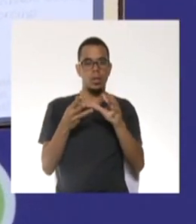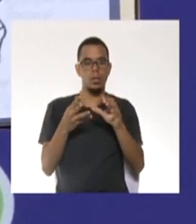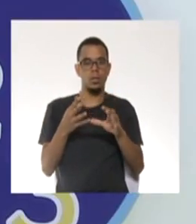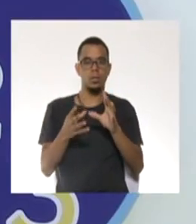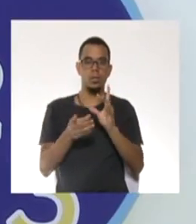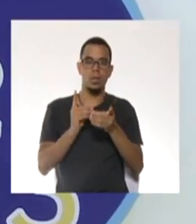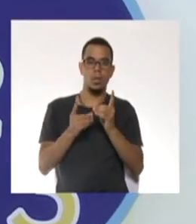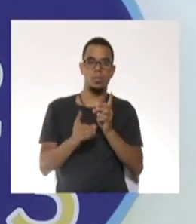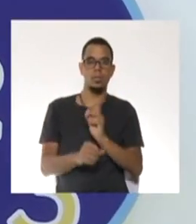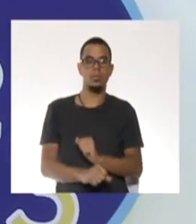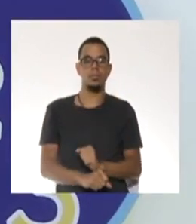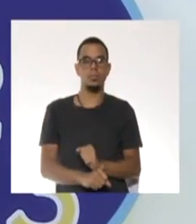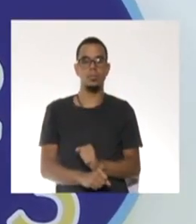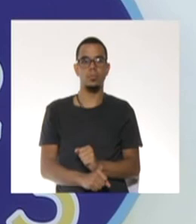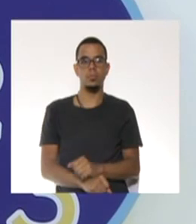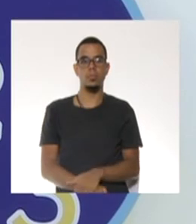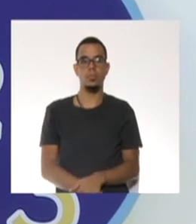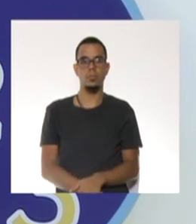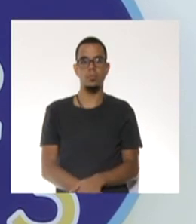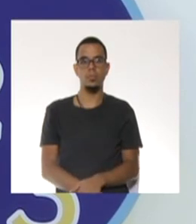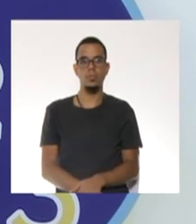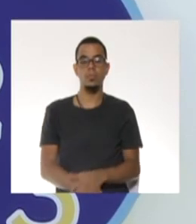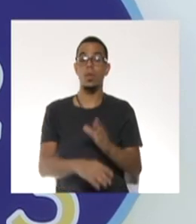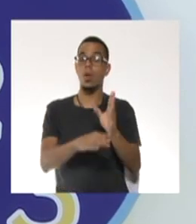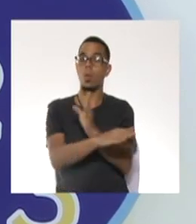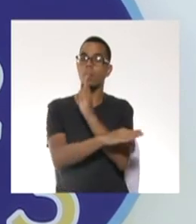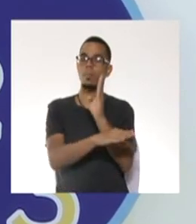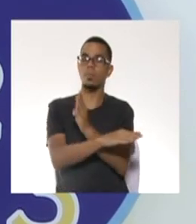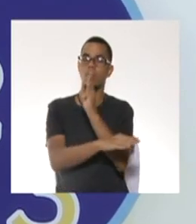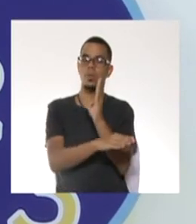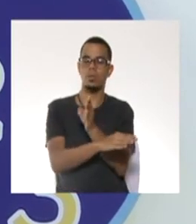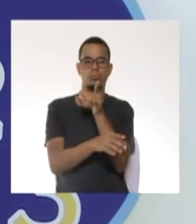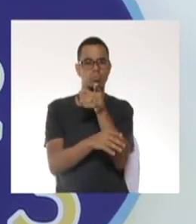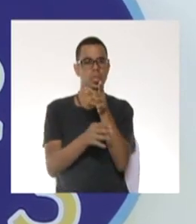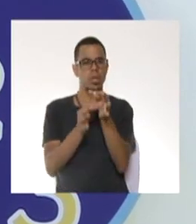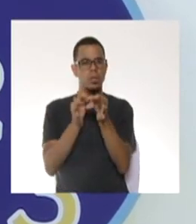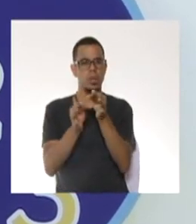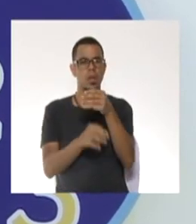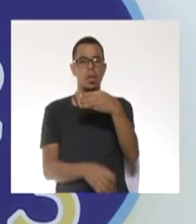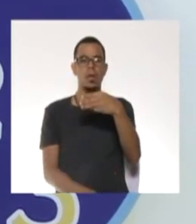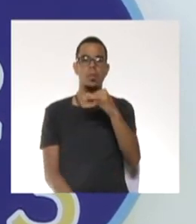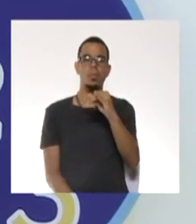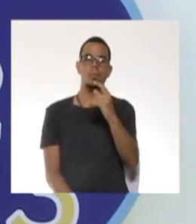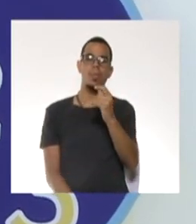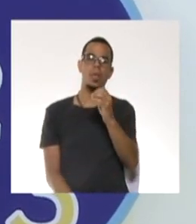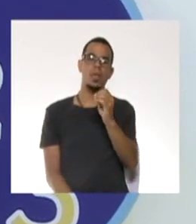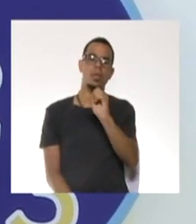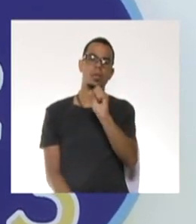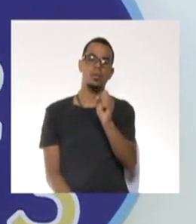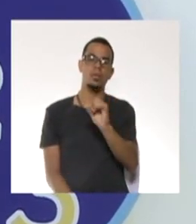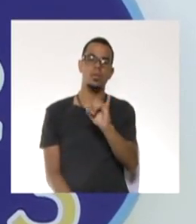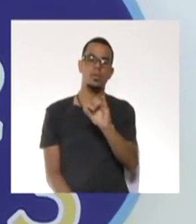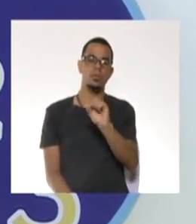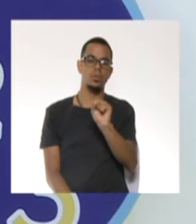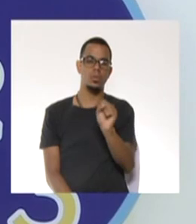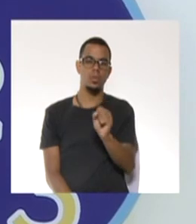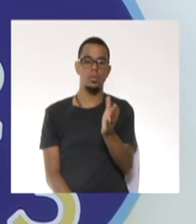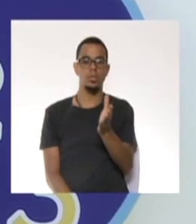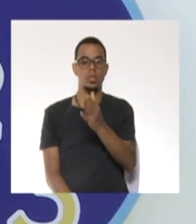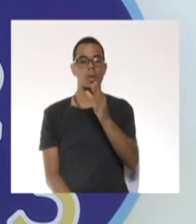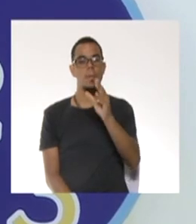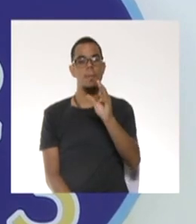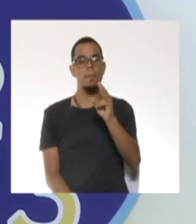estado. Y en el área de formación de biología, hablamos de la mitosis y la meiosis como